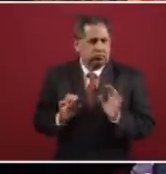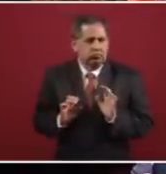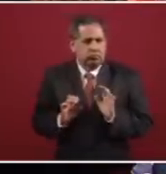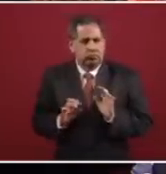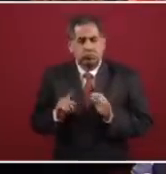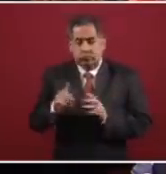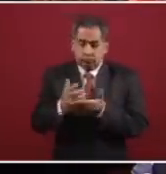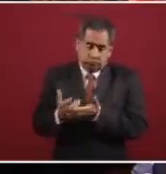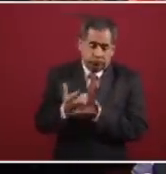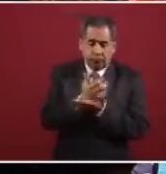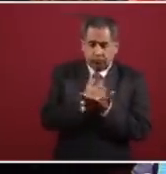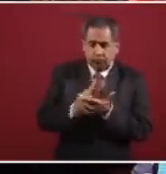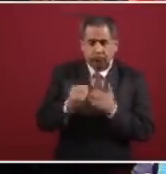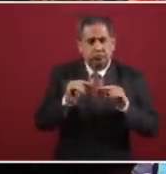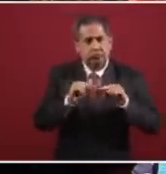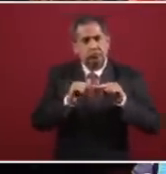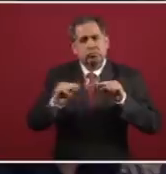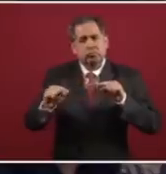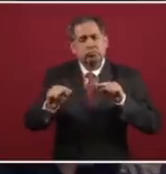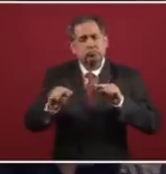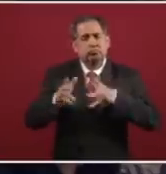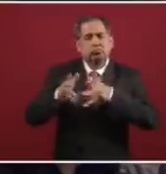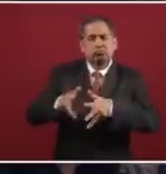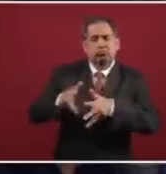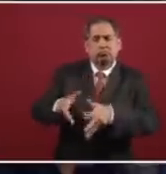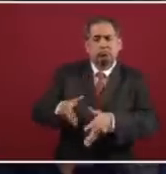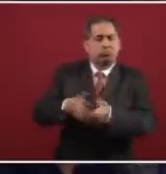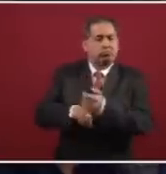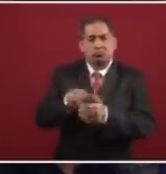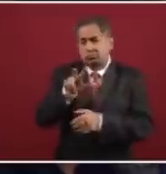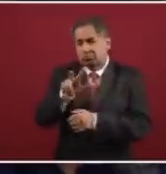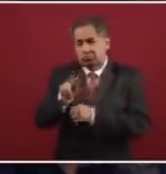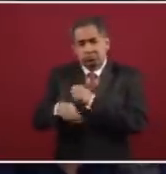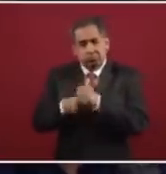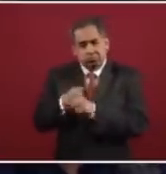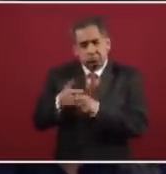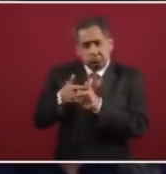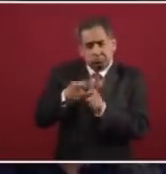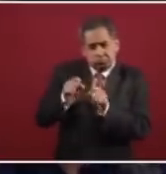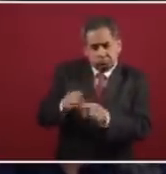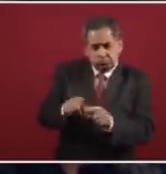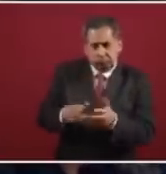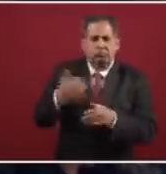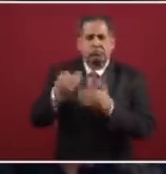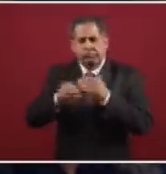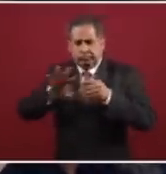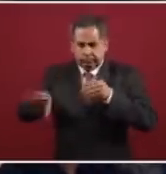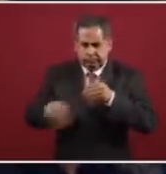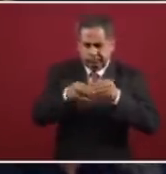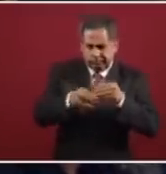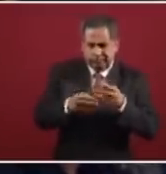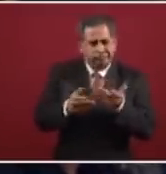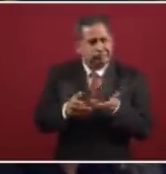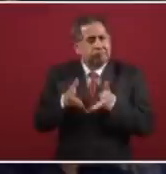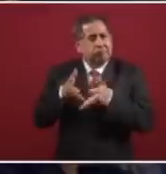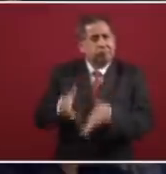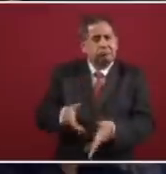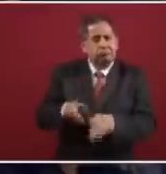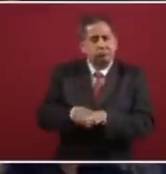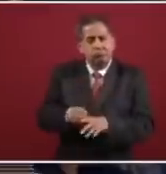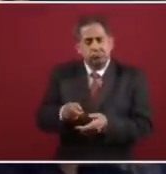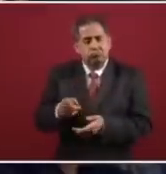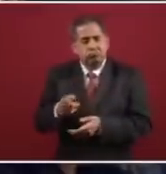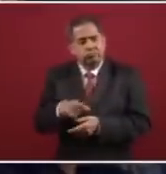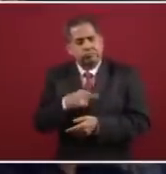ese salario base ha sido congelado casi por más de 18 años. Y digo, falta la compensación garantizada, ¿no? Pero a esa gente